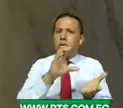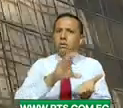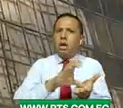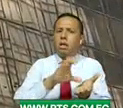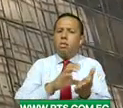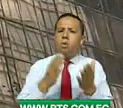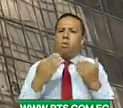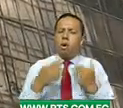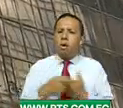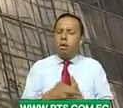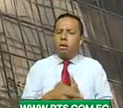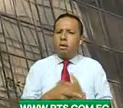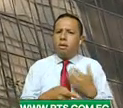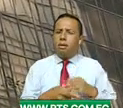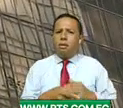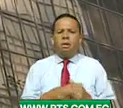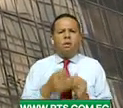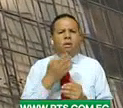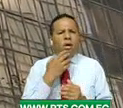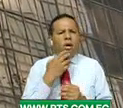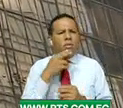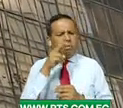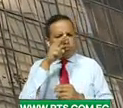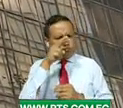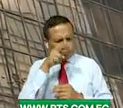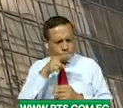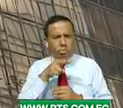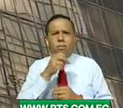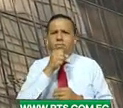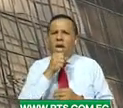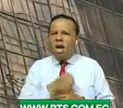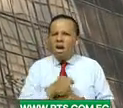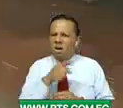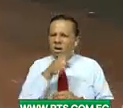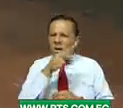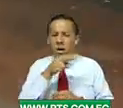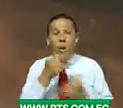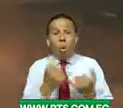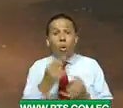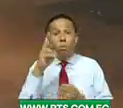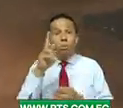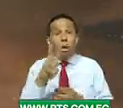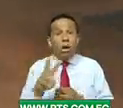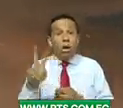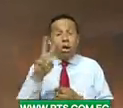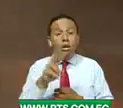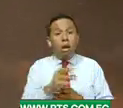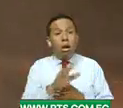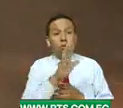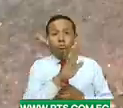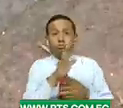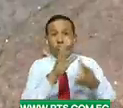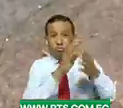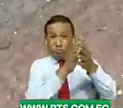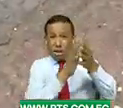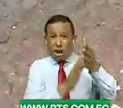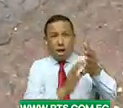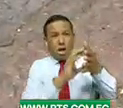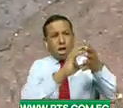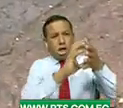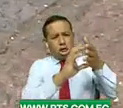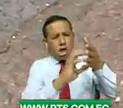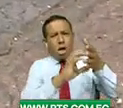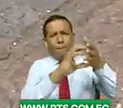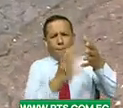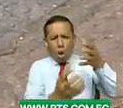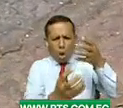la urbe porteña. Debido al estado vetusto del edificio, este viernes cayeron pedazos de la fachada al pavimento. Parecía que la gente pensó